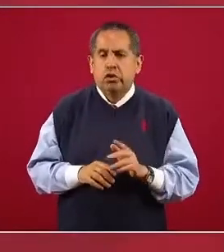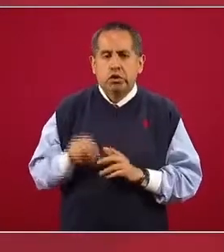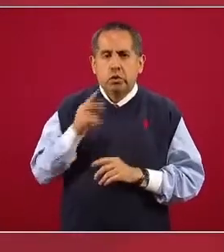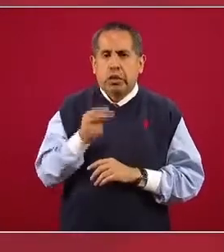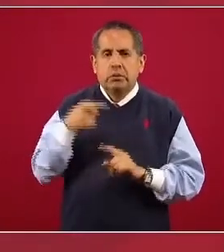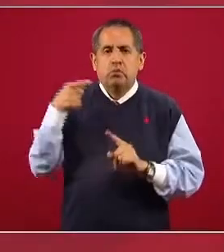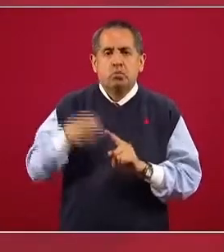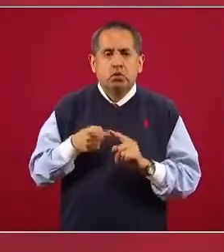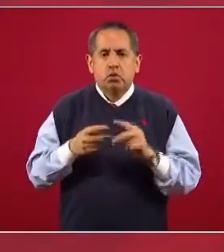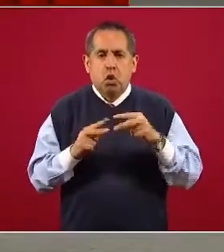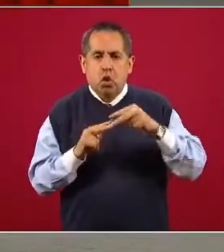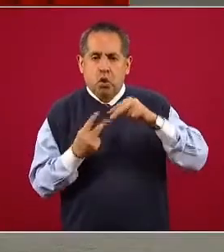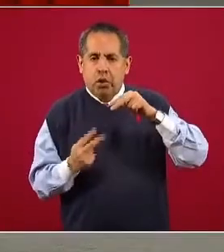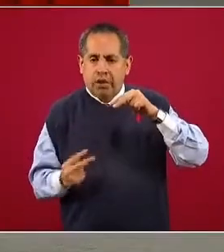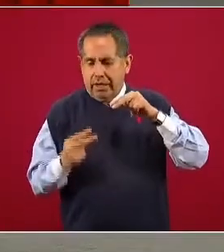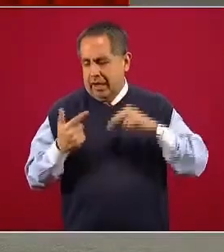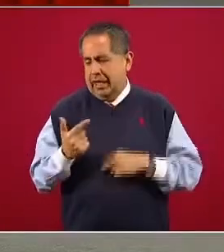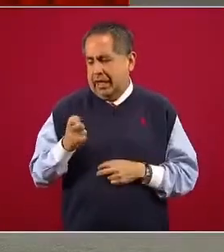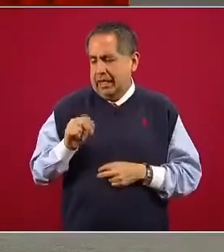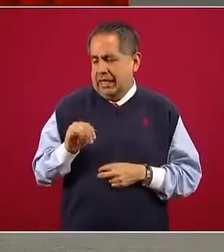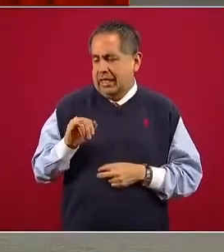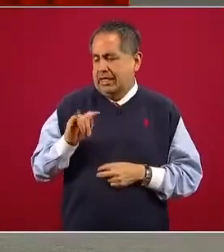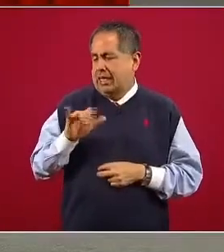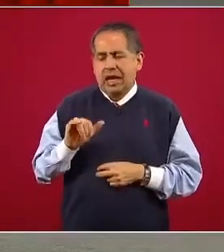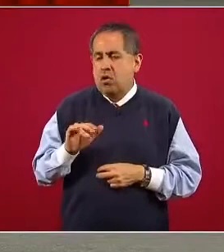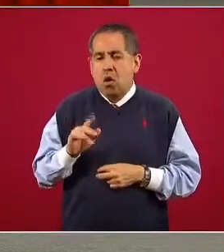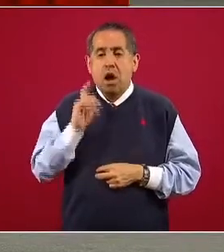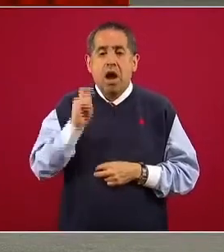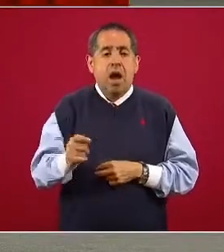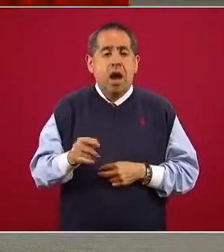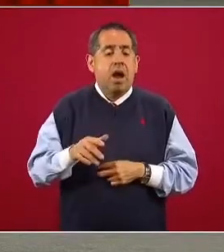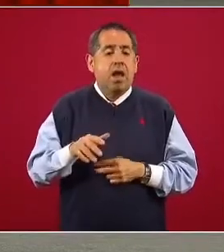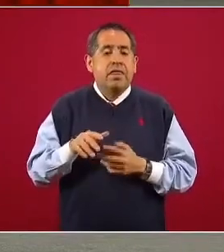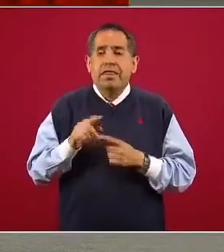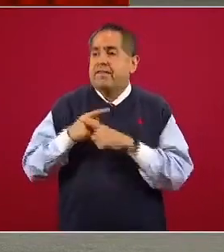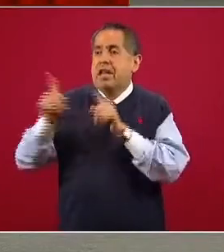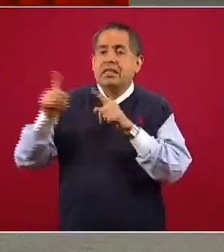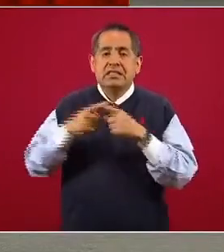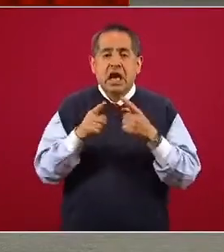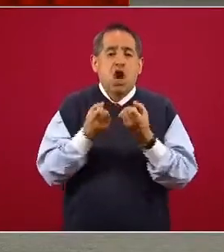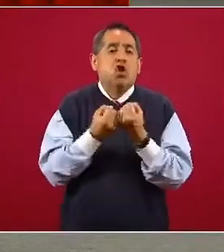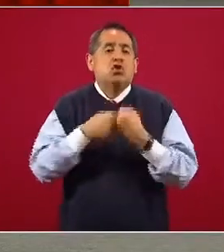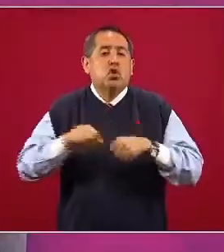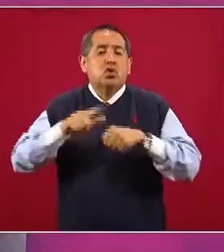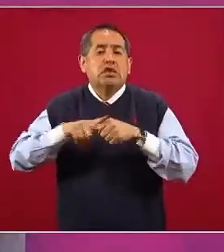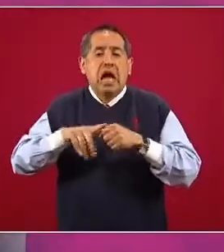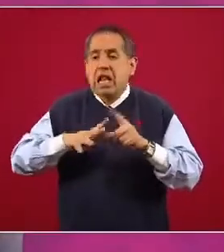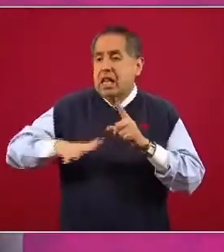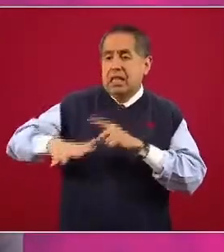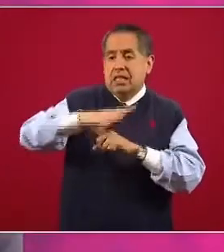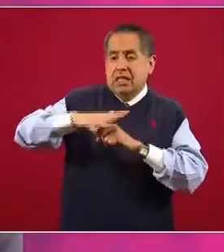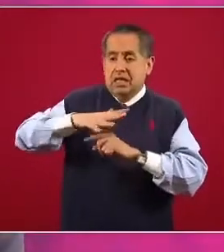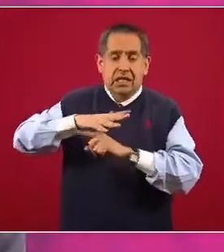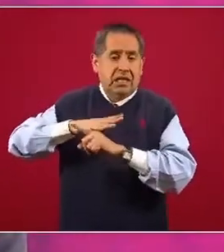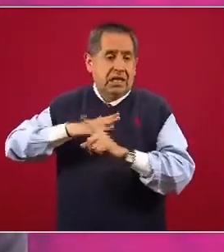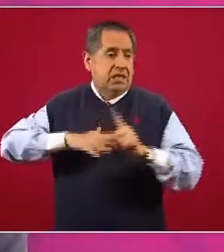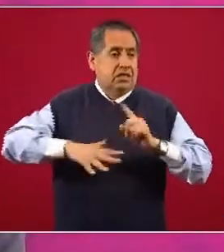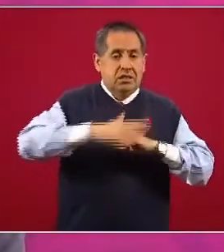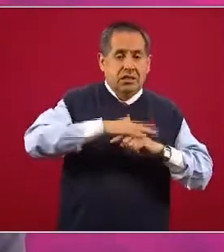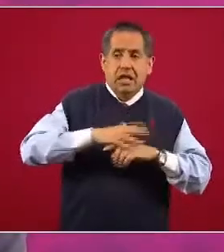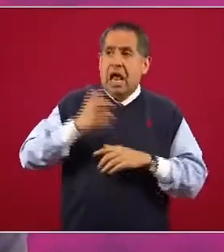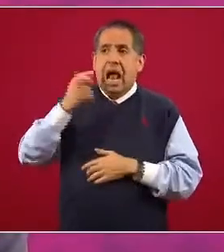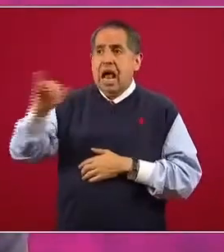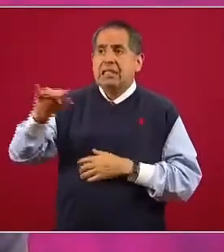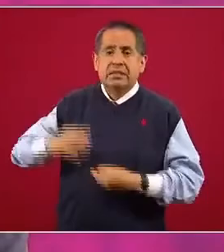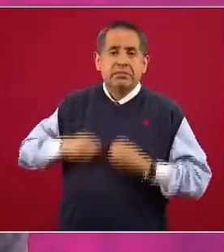las poblaciones, pero no es eso. Mayormente las diferencias son sociales y tienen que ver con cómo se vive el